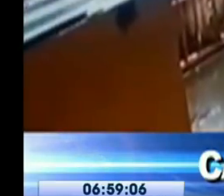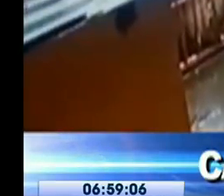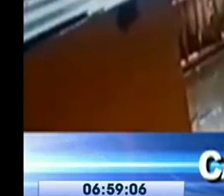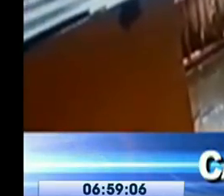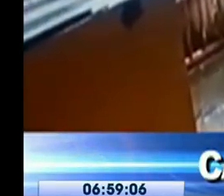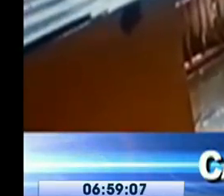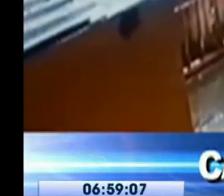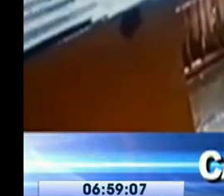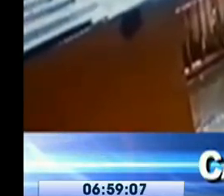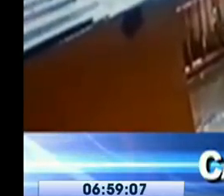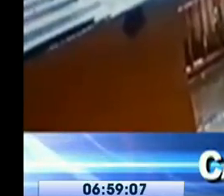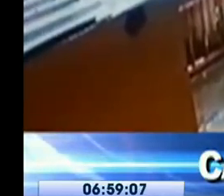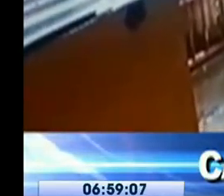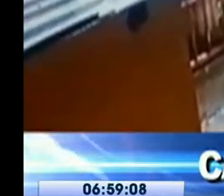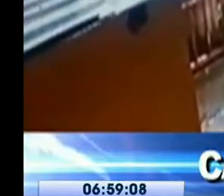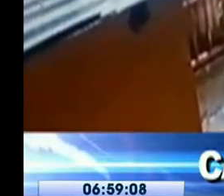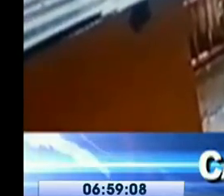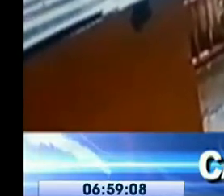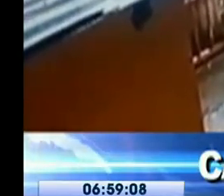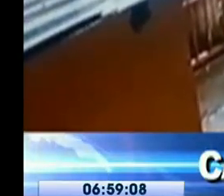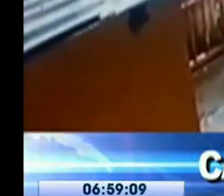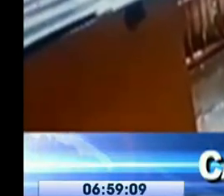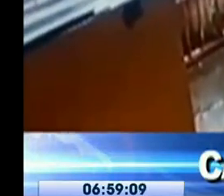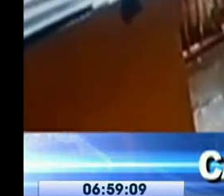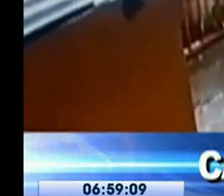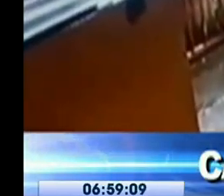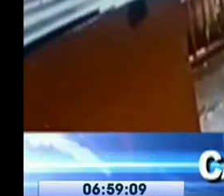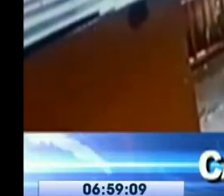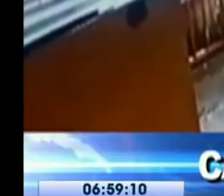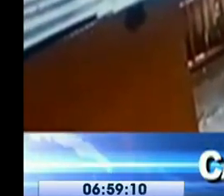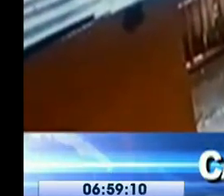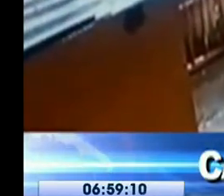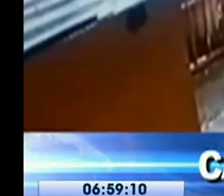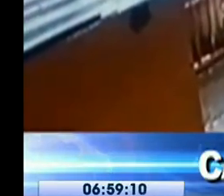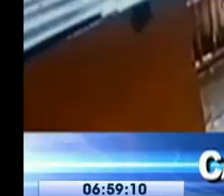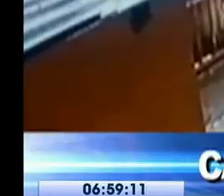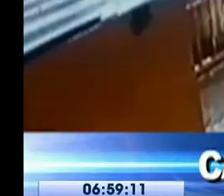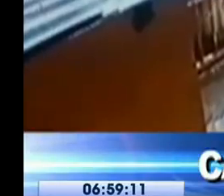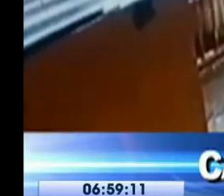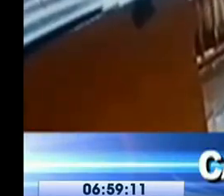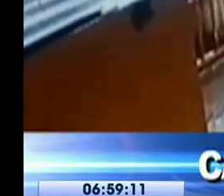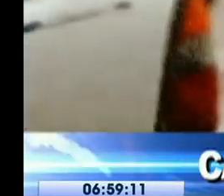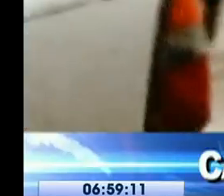Guayas. Cámaras de seguridad captaron el hecho.